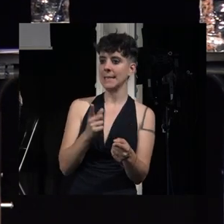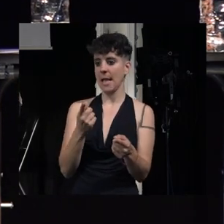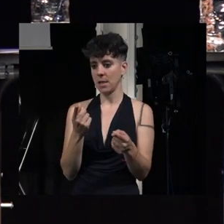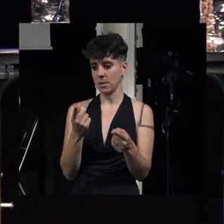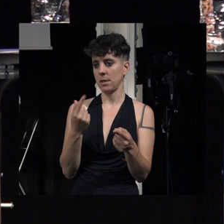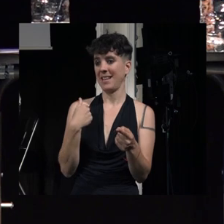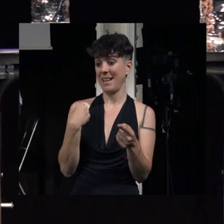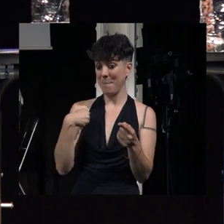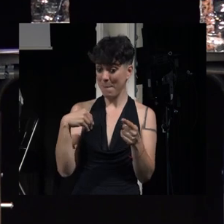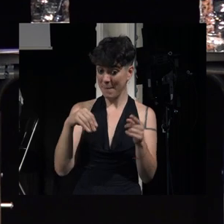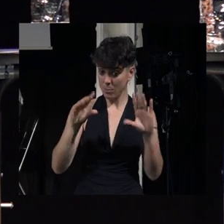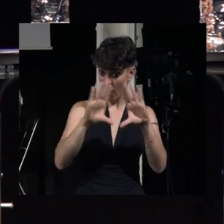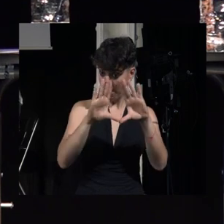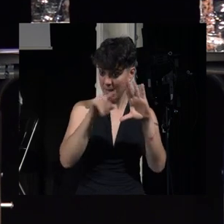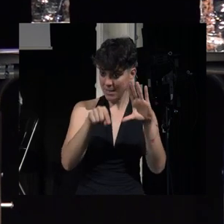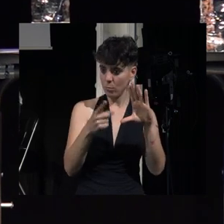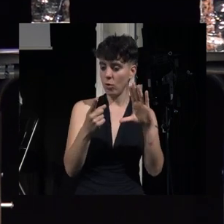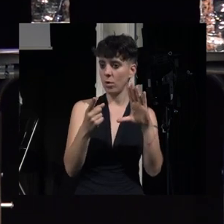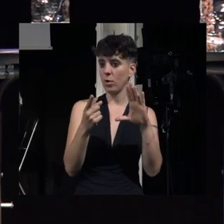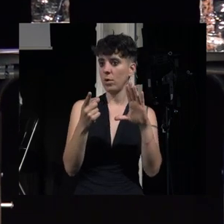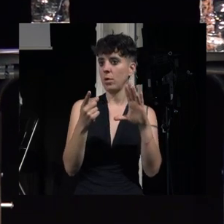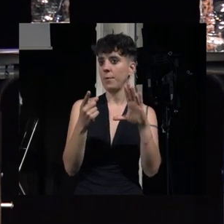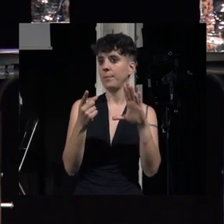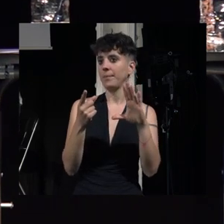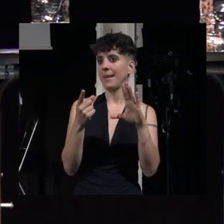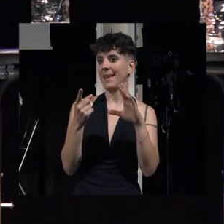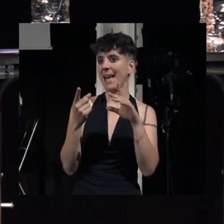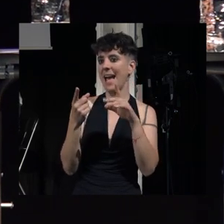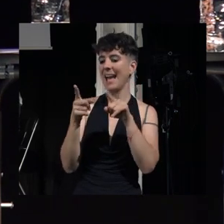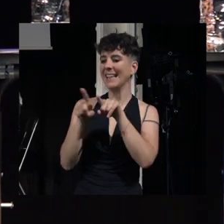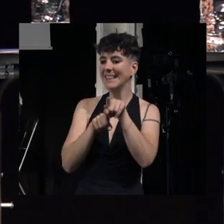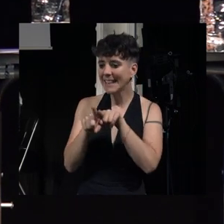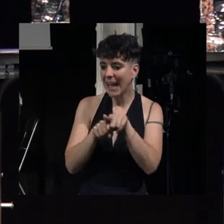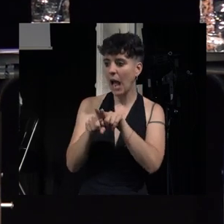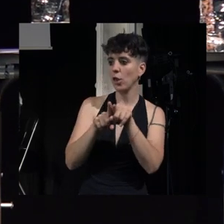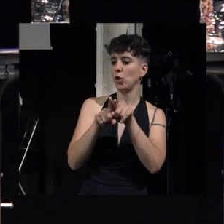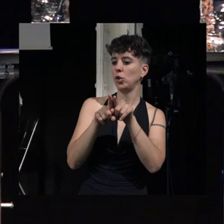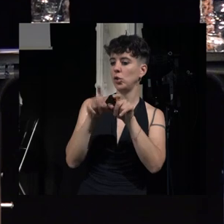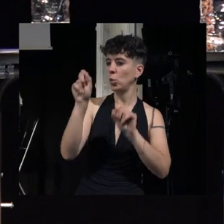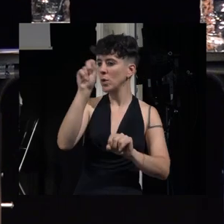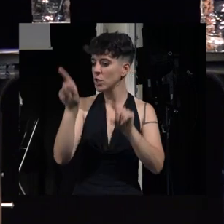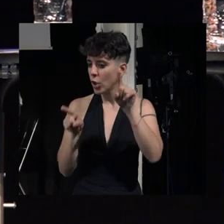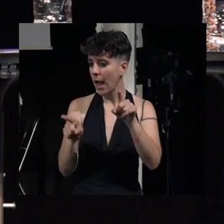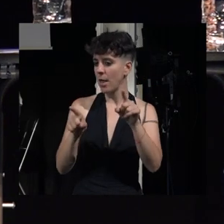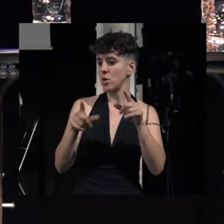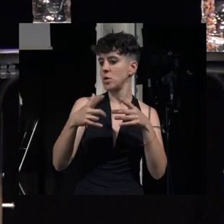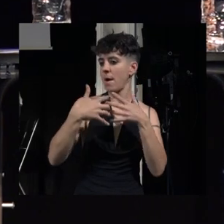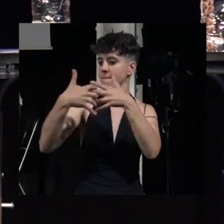mismo feminismo que ha cuestionado y que ha criticado de una manera muy